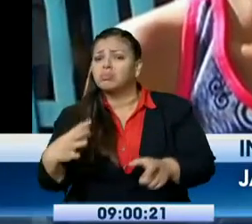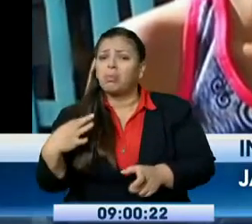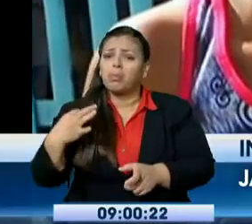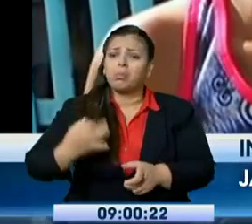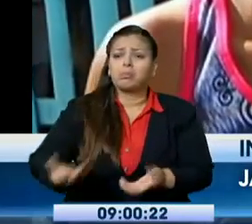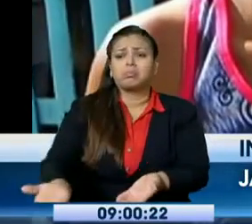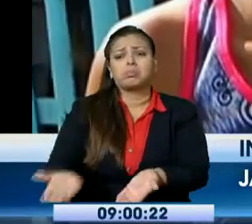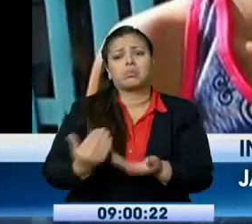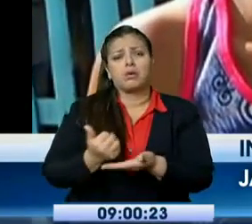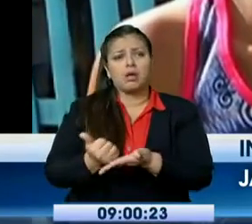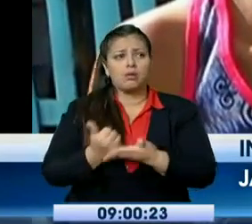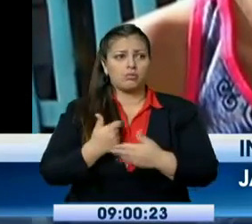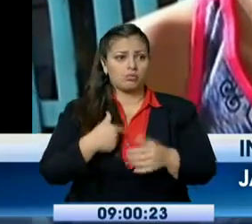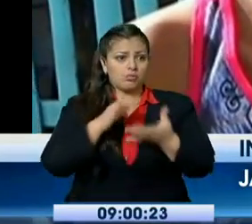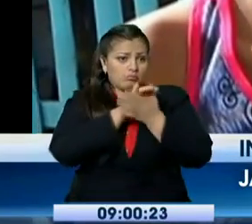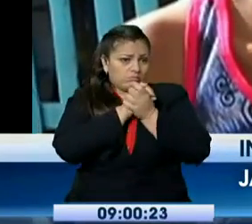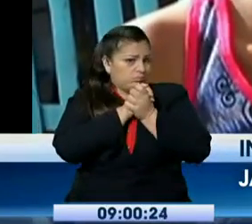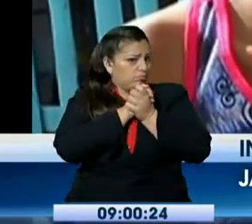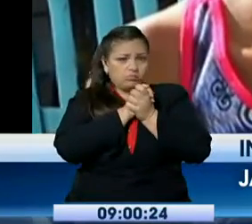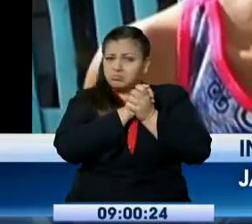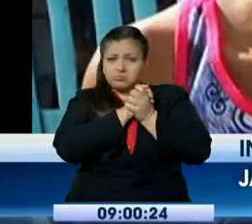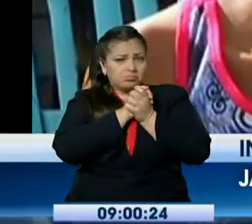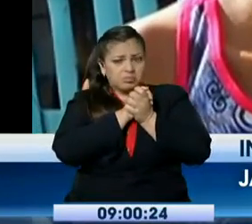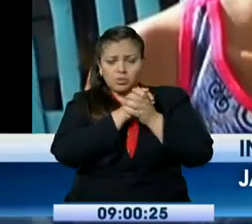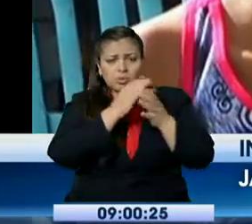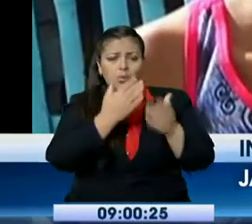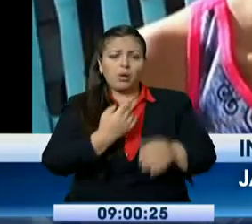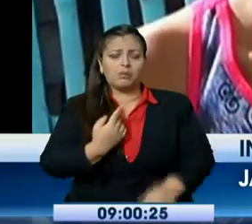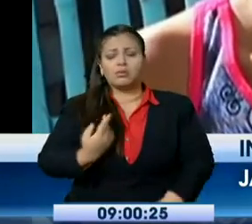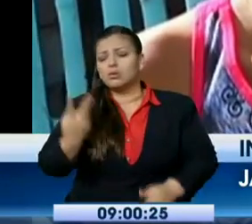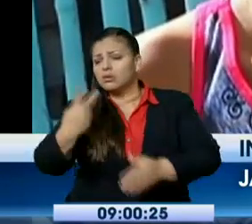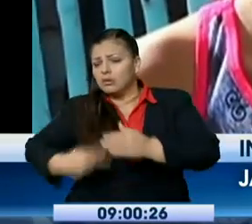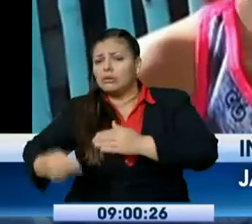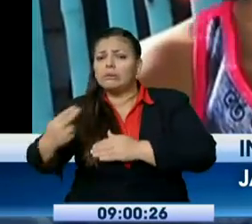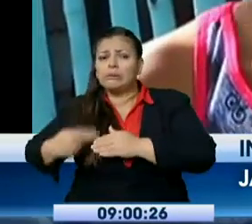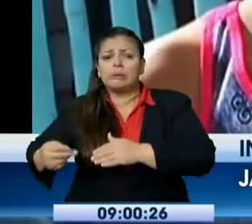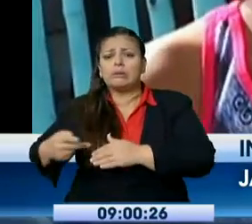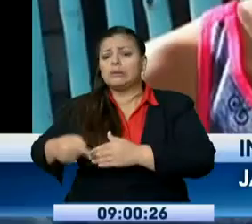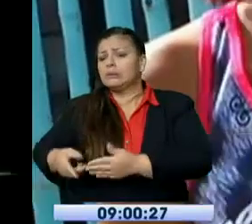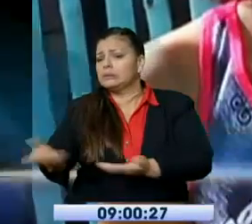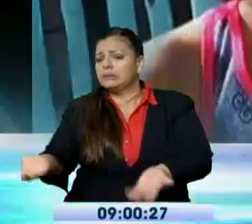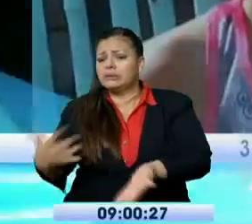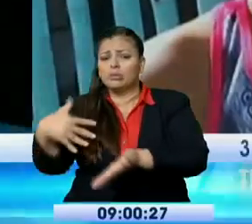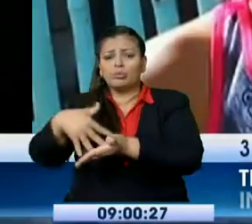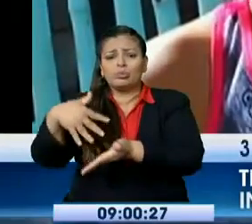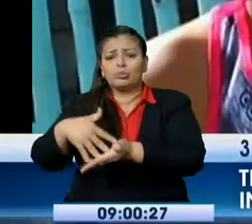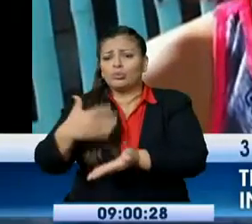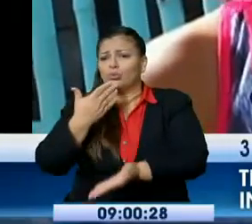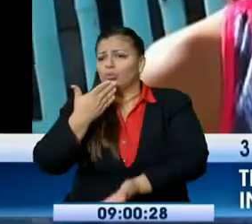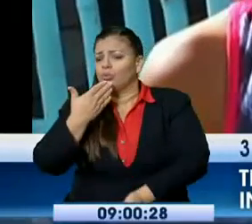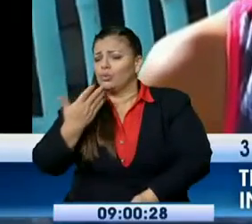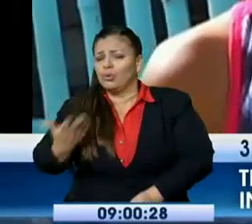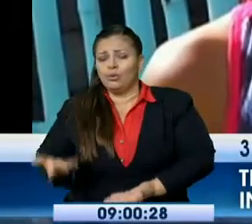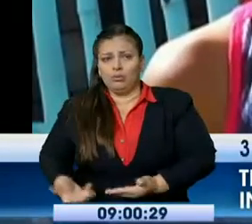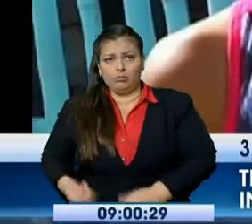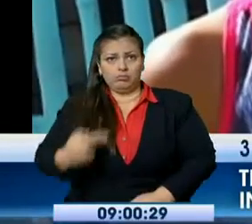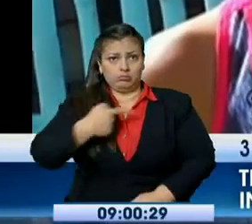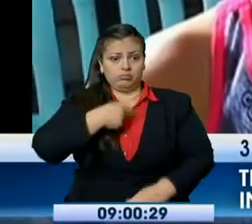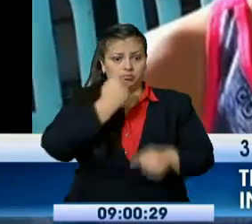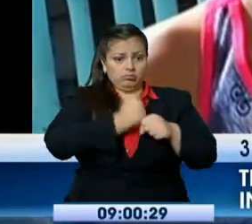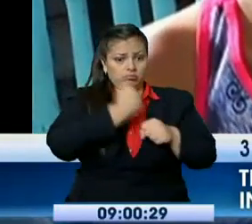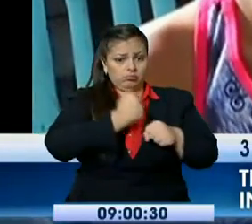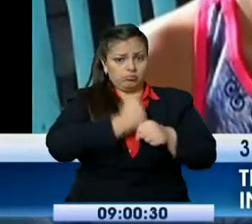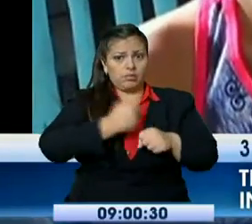somos madres solteras y nuestros niños necesitan seguir estudiando. ¿Usted es el único sostén de su casa? Yo soy madre soltera, yo soy la que salgo adelante con mis tres